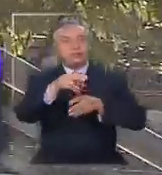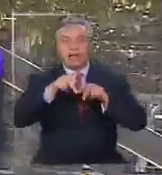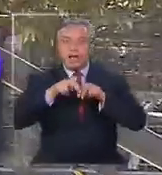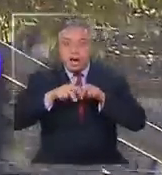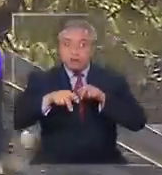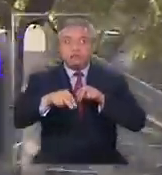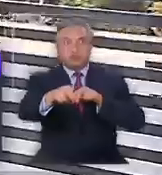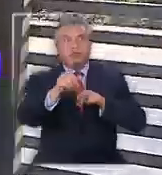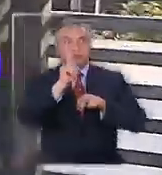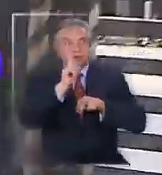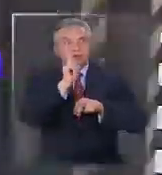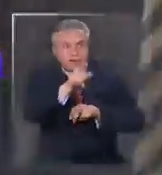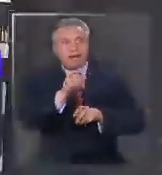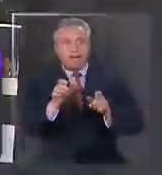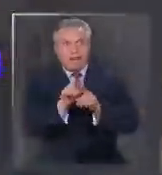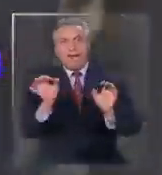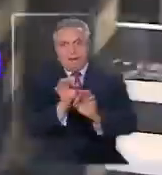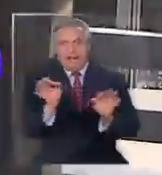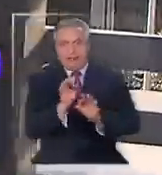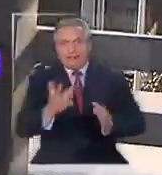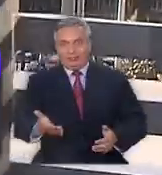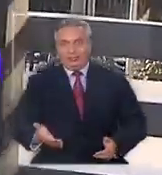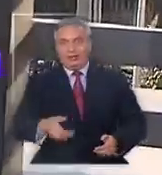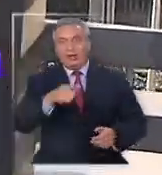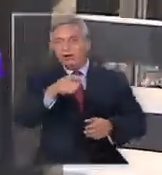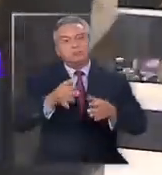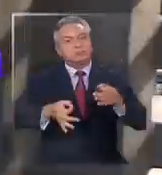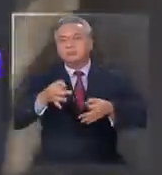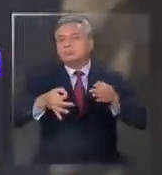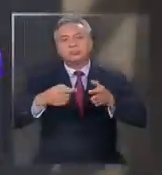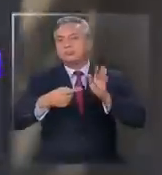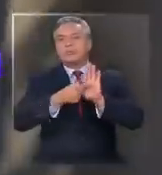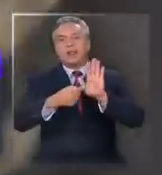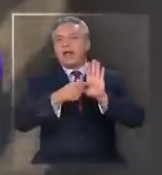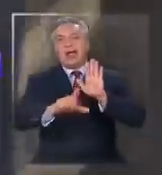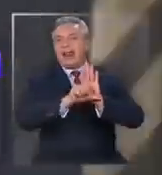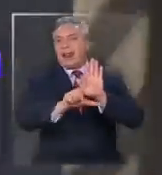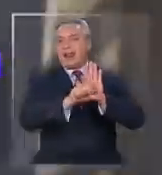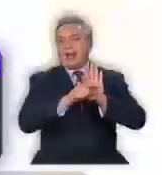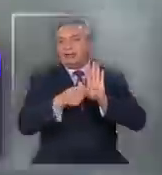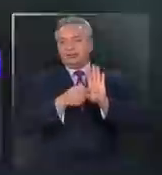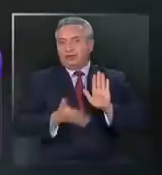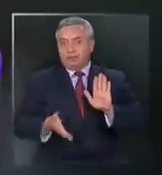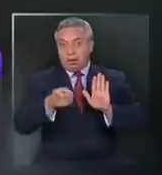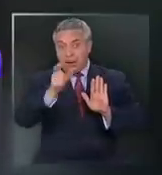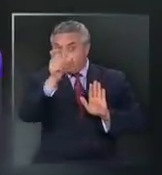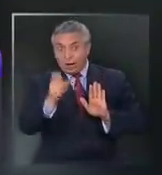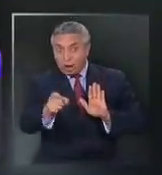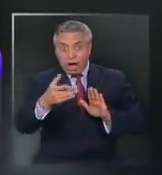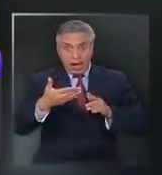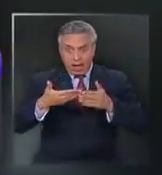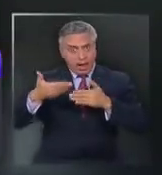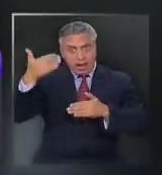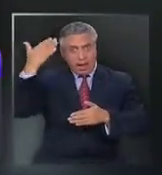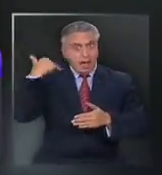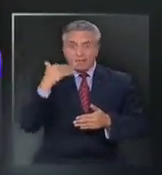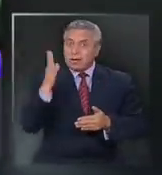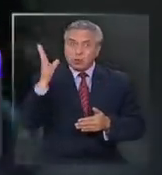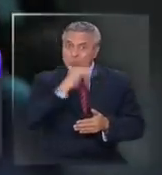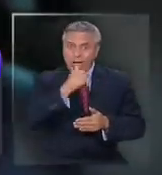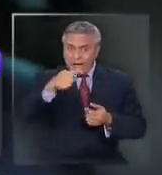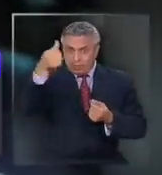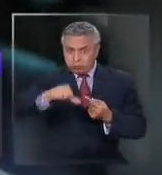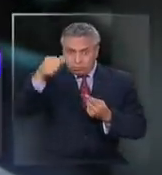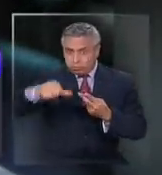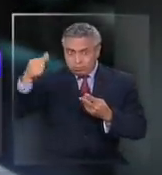tiene explicación. Lamentablemente los tribunales actúan en base a la legislación que existe y si esta persona no tenía condenas anteriores, el delito